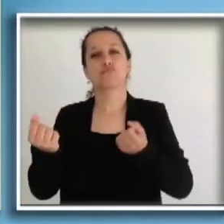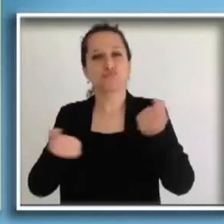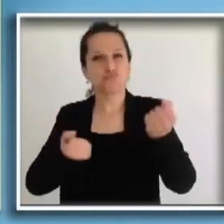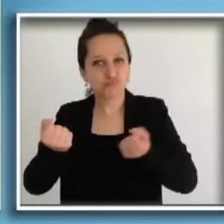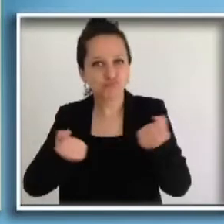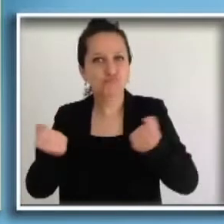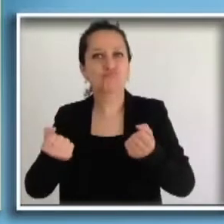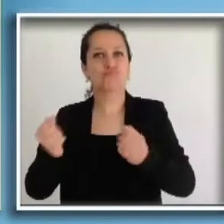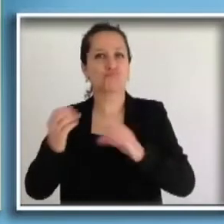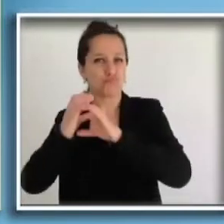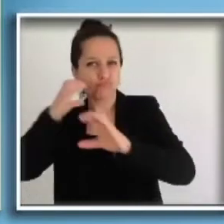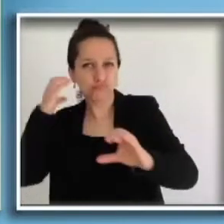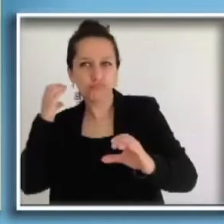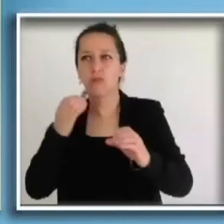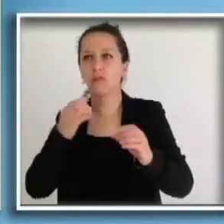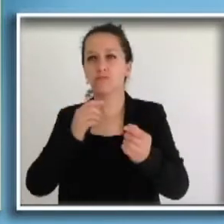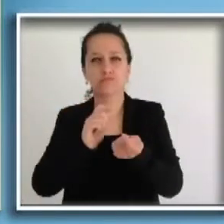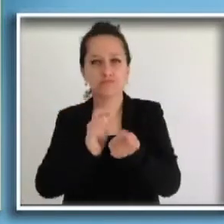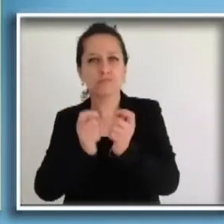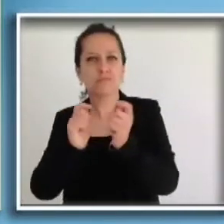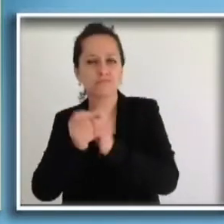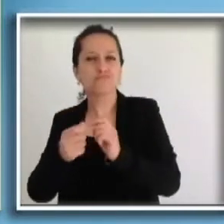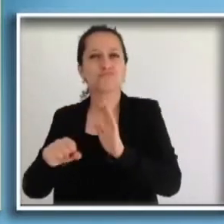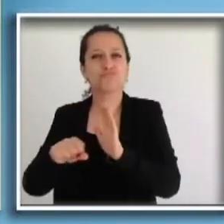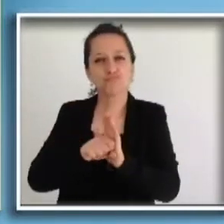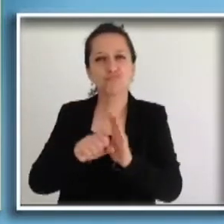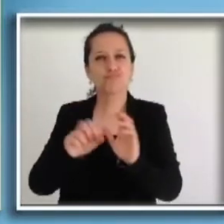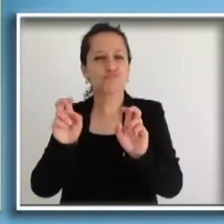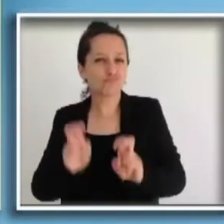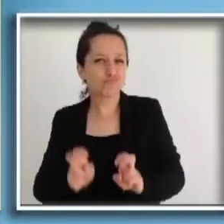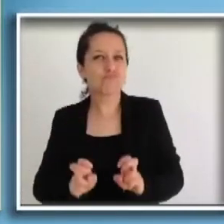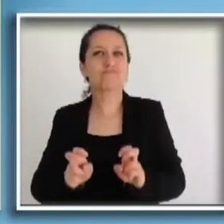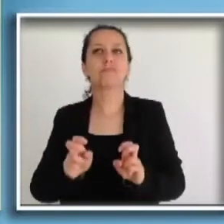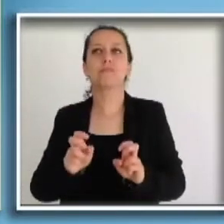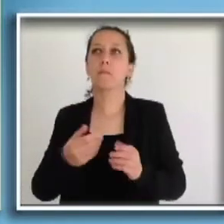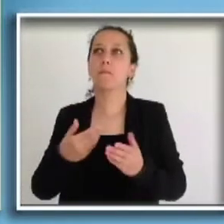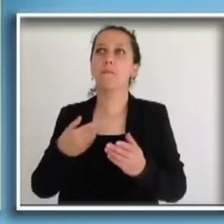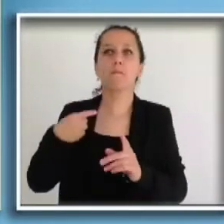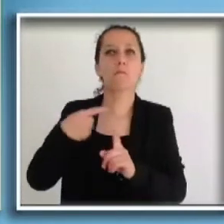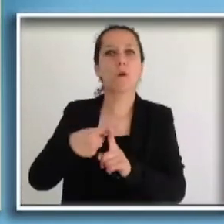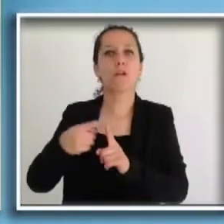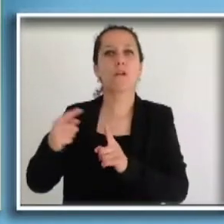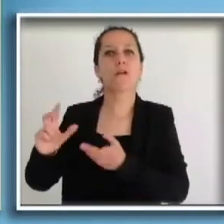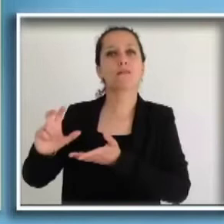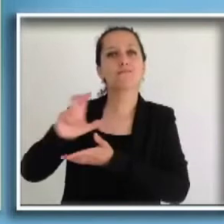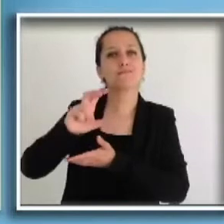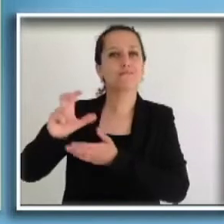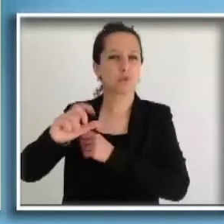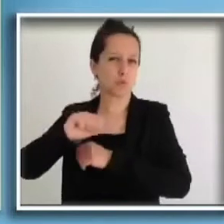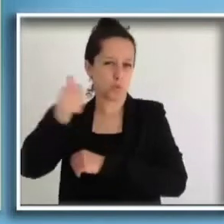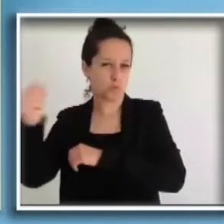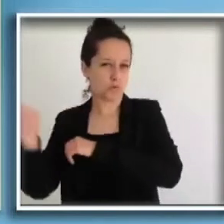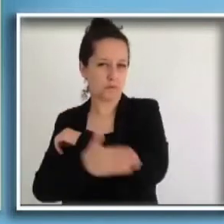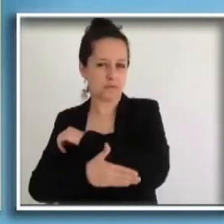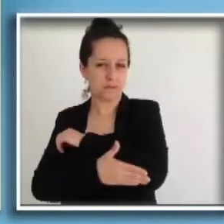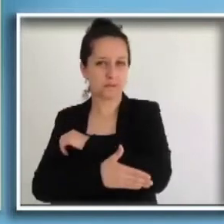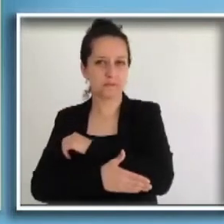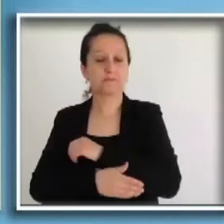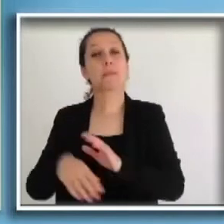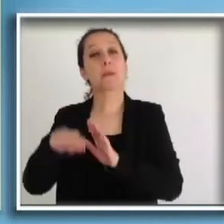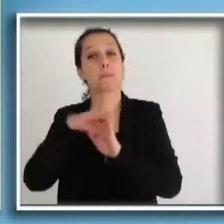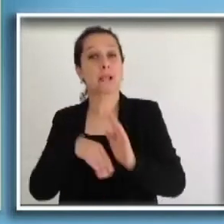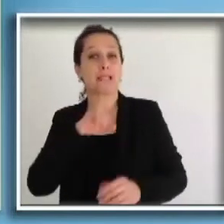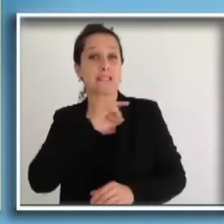esperamos Elevar la eficiencia productiva y promover la inversión extranjera en el marco del plancha y la hemos